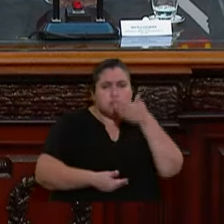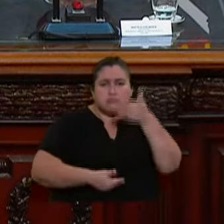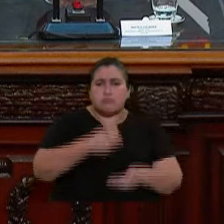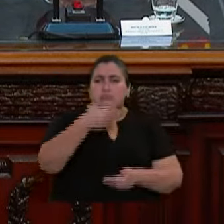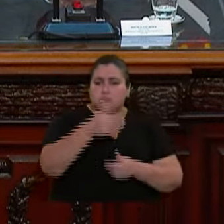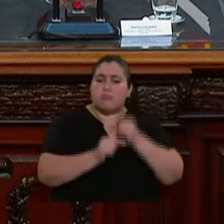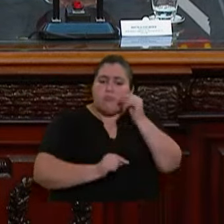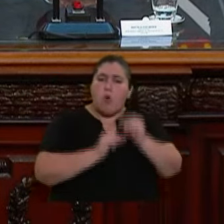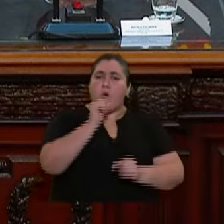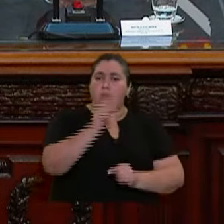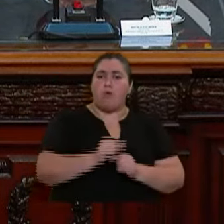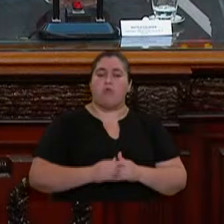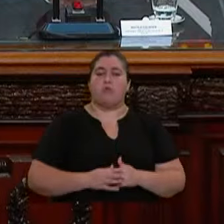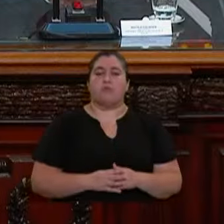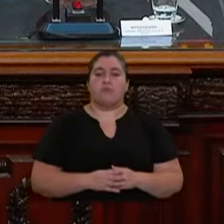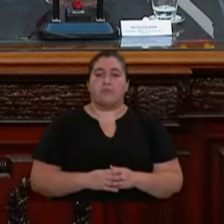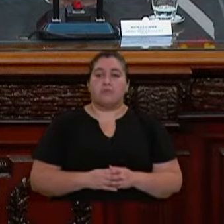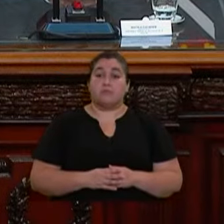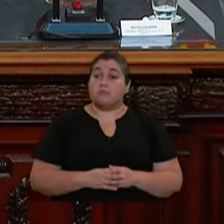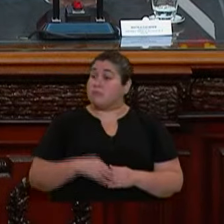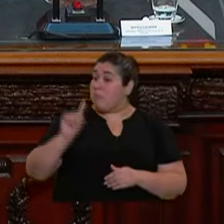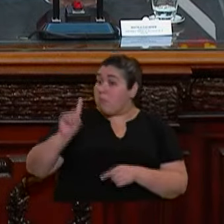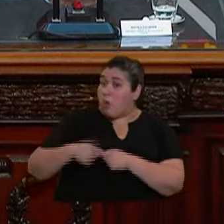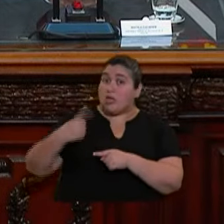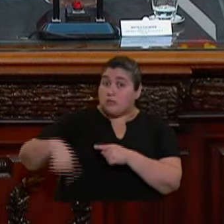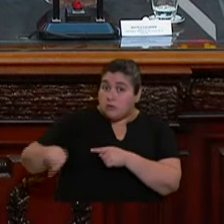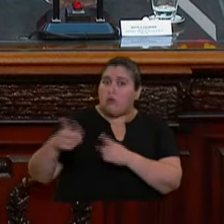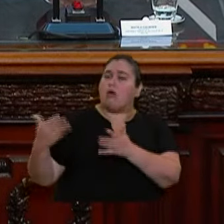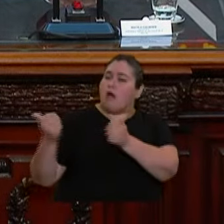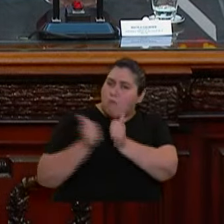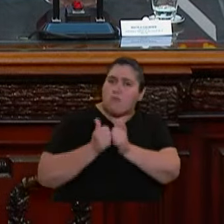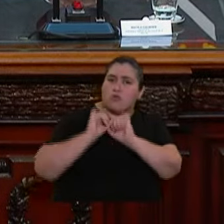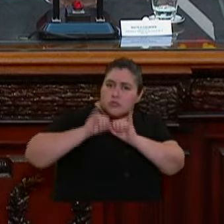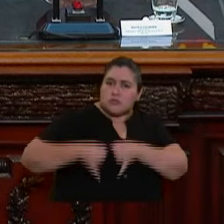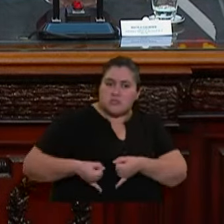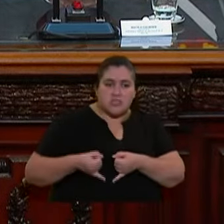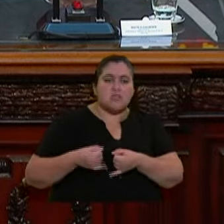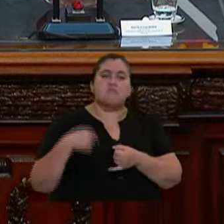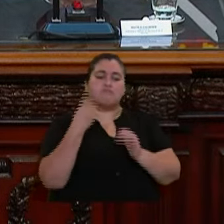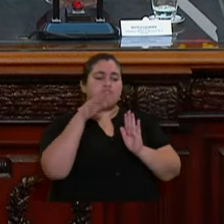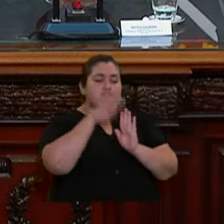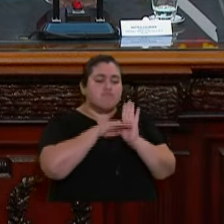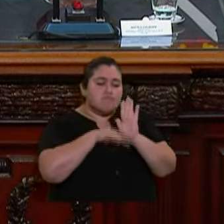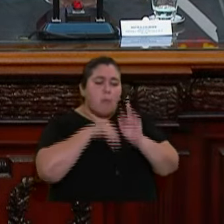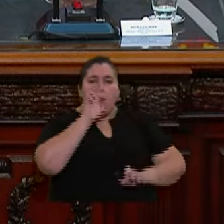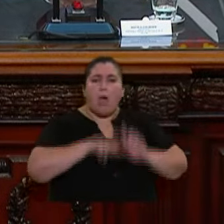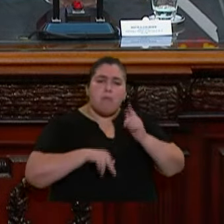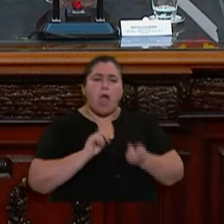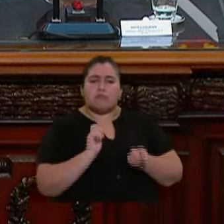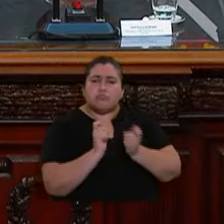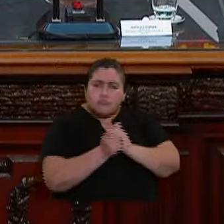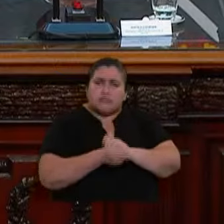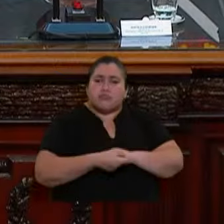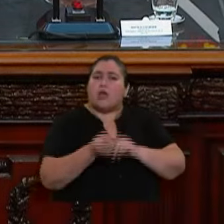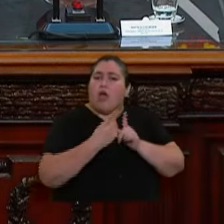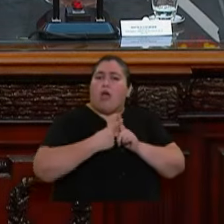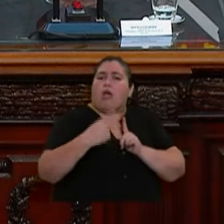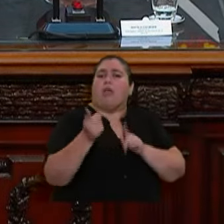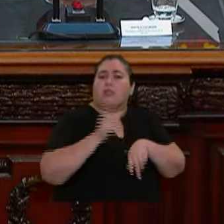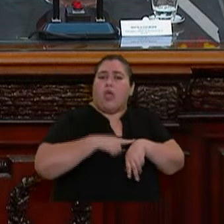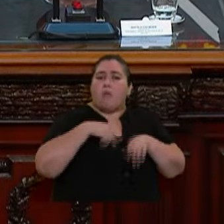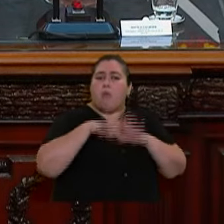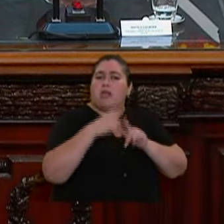de este sistema. Si el resto de la política acompaña, las reformas que implementaremos tendrán un carácter más duradero y, en